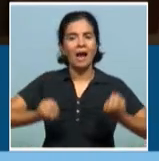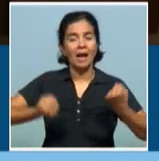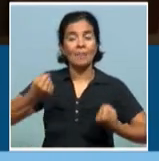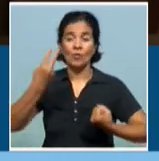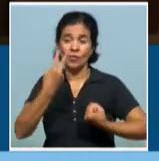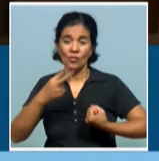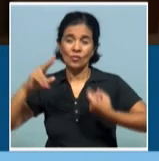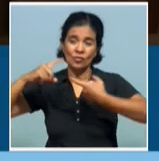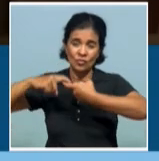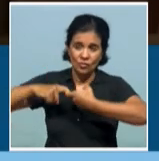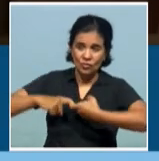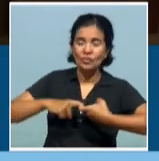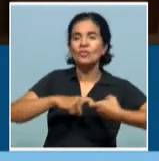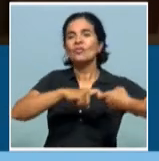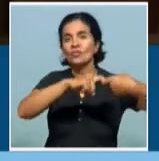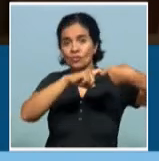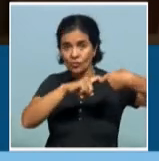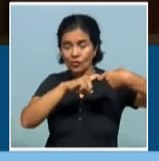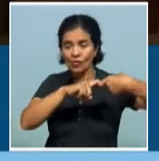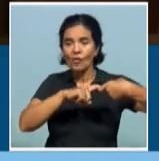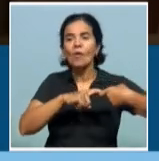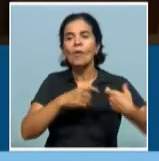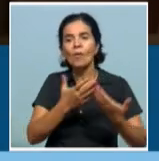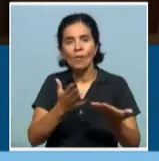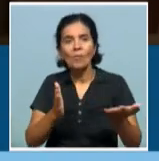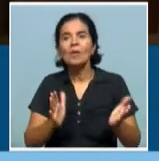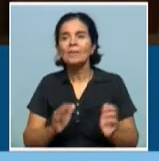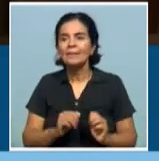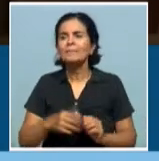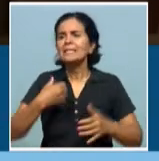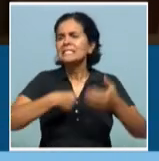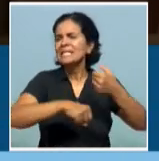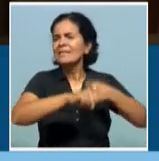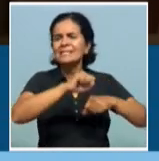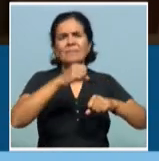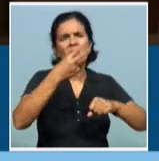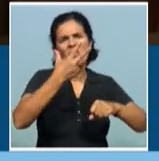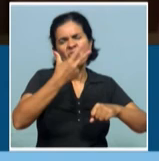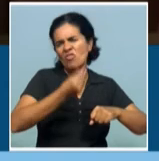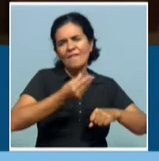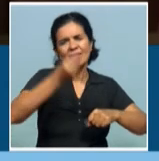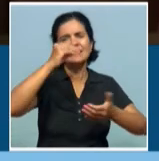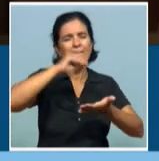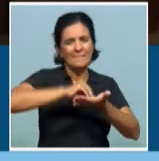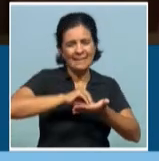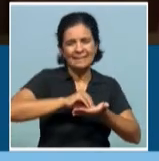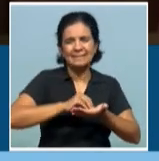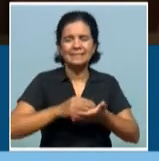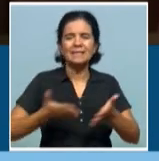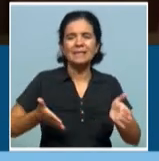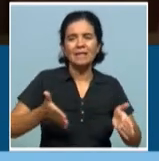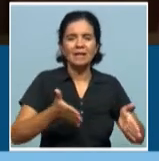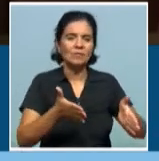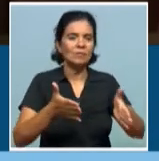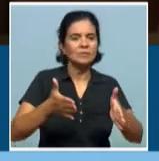es amigable con el medio ambiente, transporta 2 o 3 veces más que la carga normal, no destruye las